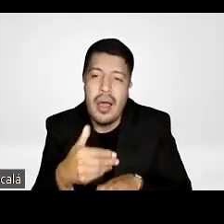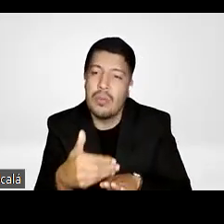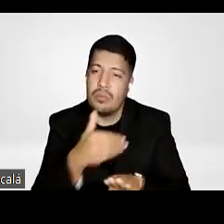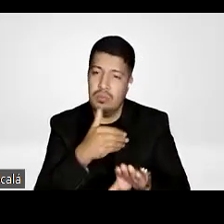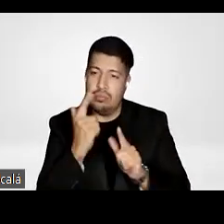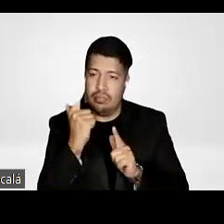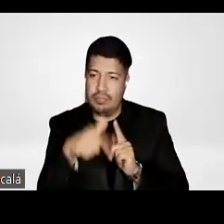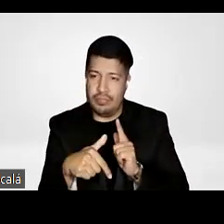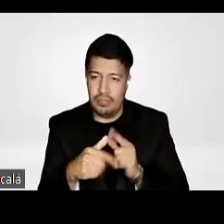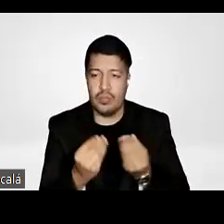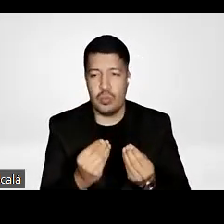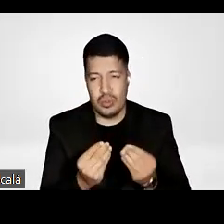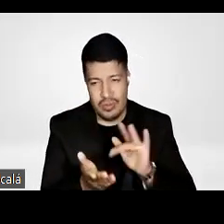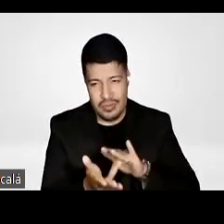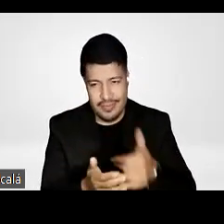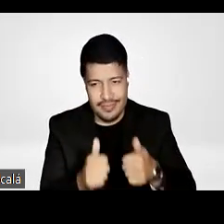Muchas gracias por su atención.